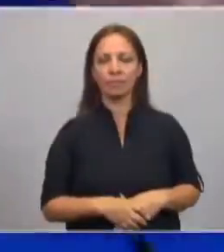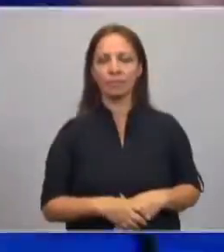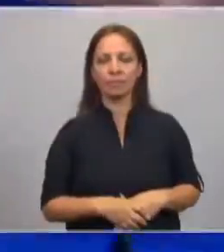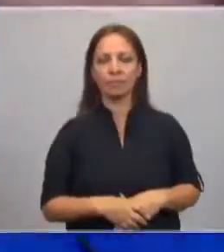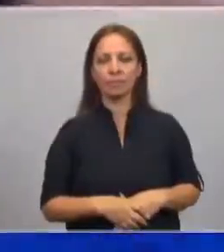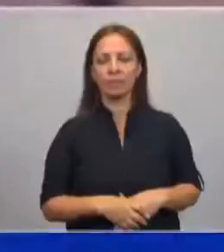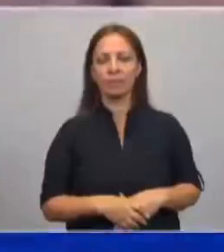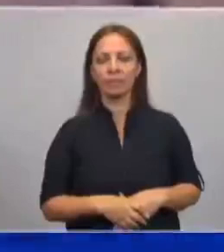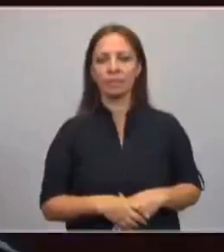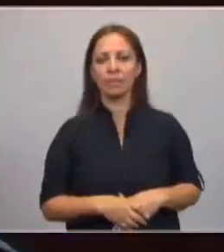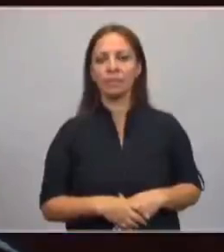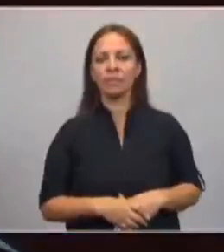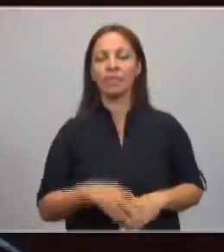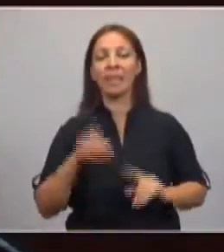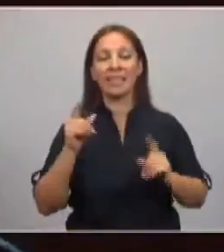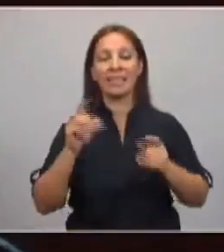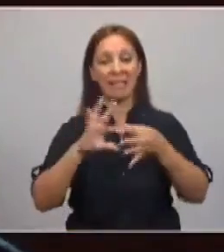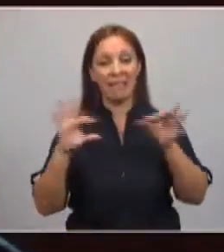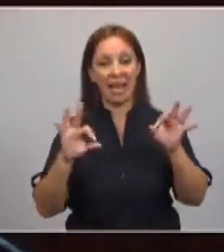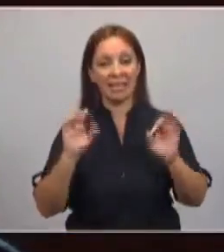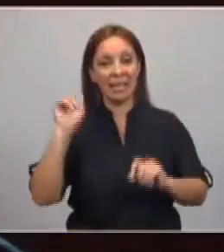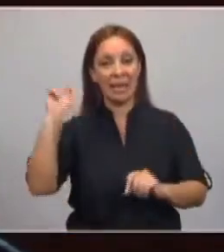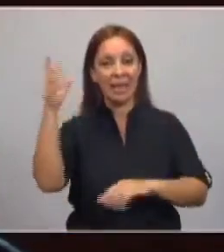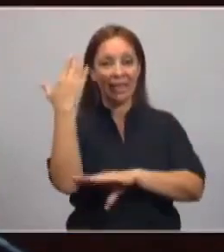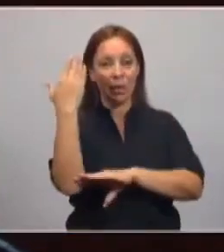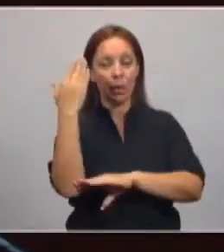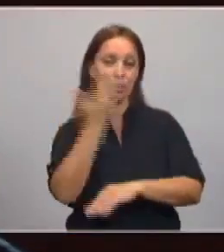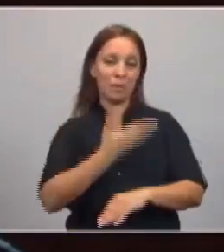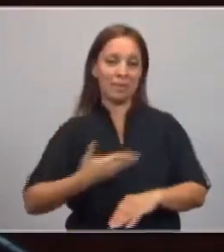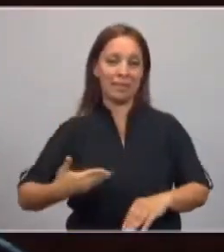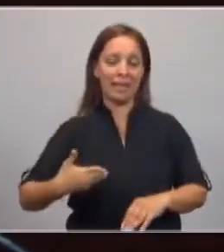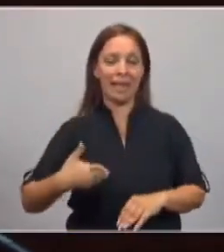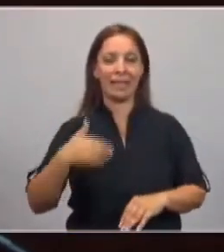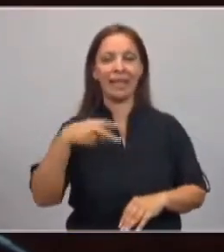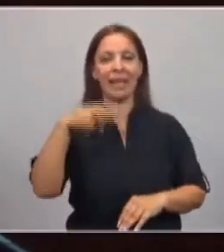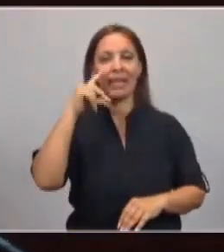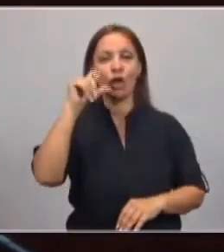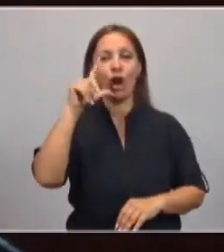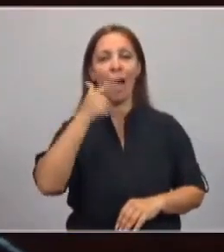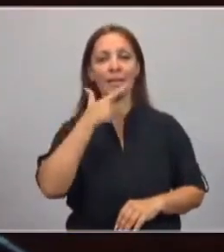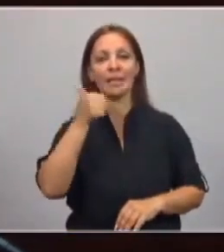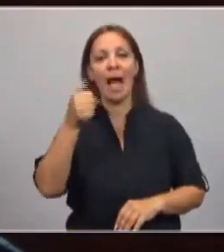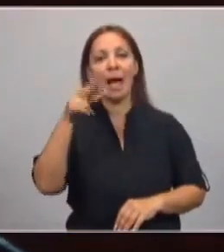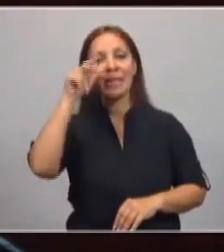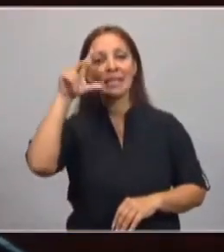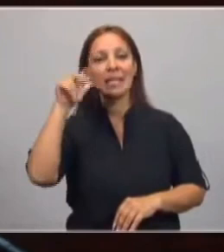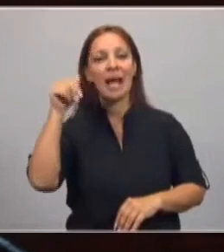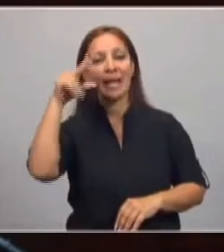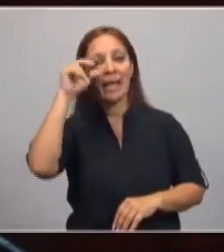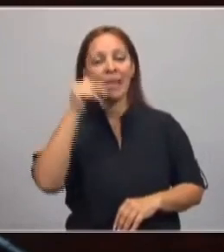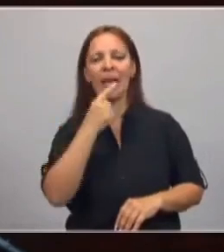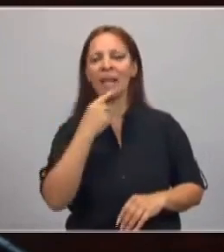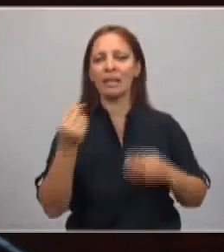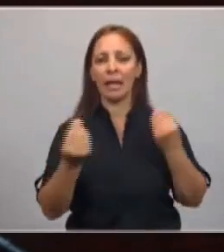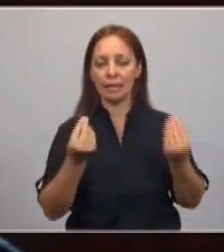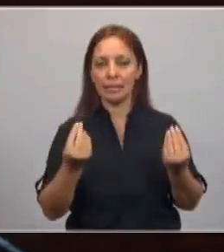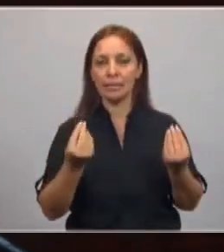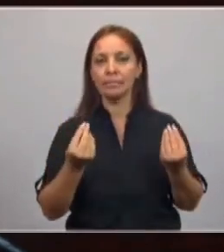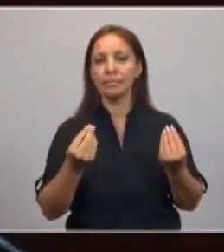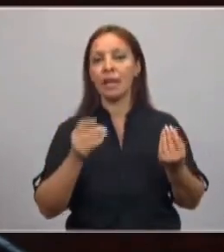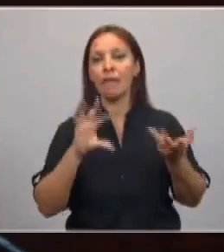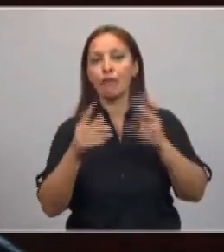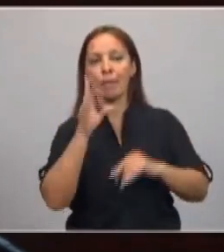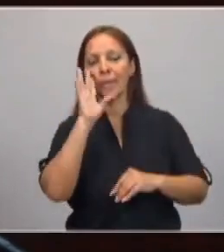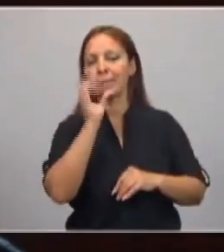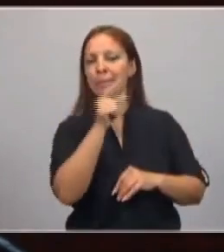Esta cita del discurso de Avellaneda habilita un comentario sobre el paraíso perdido que tiene el actual